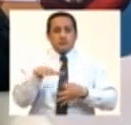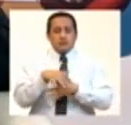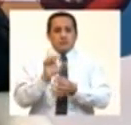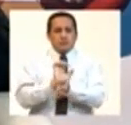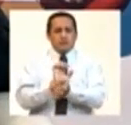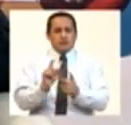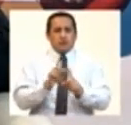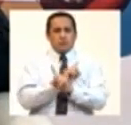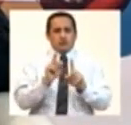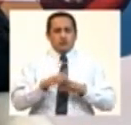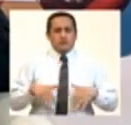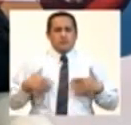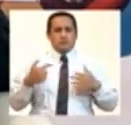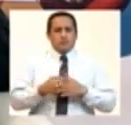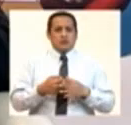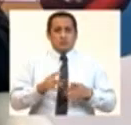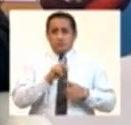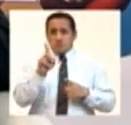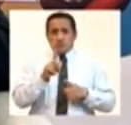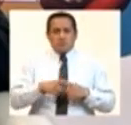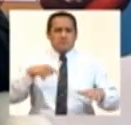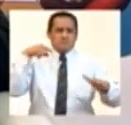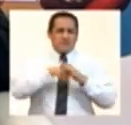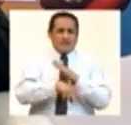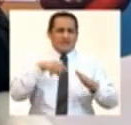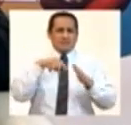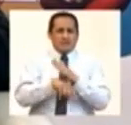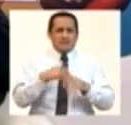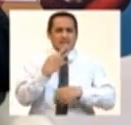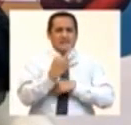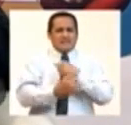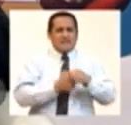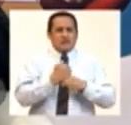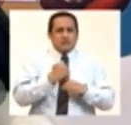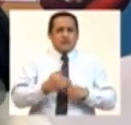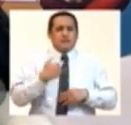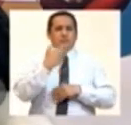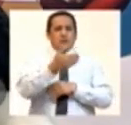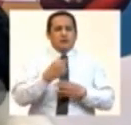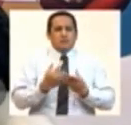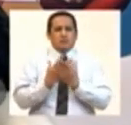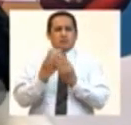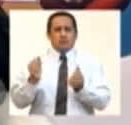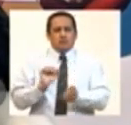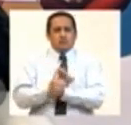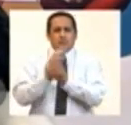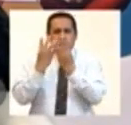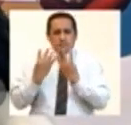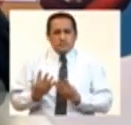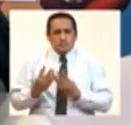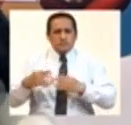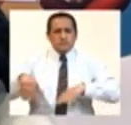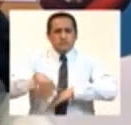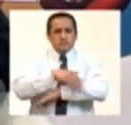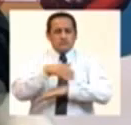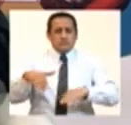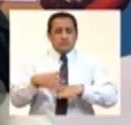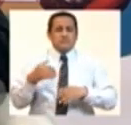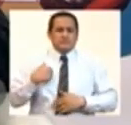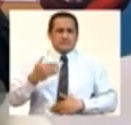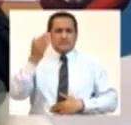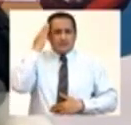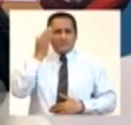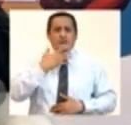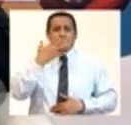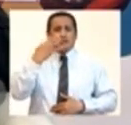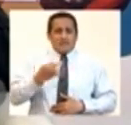rescate. Como no lo lograron, los ejecutaron 3 años después. Tenían una suerte de cárceles del pueblo. Es cierto